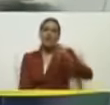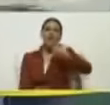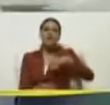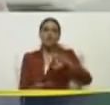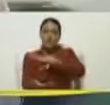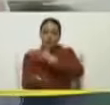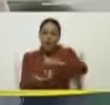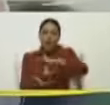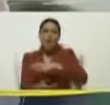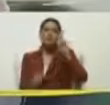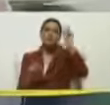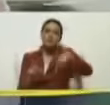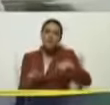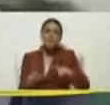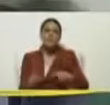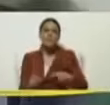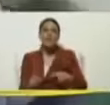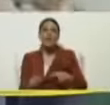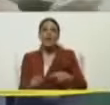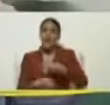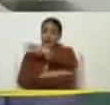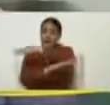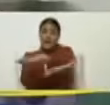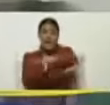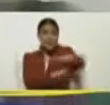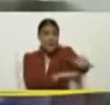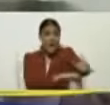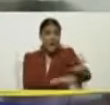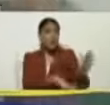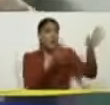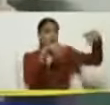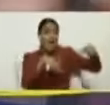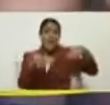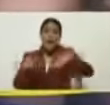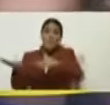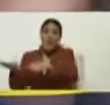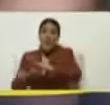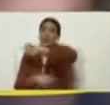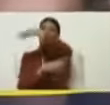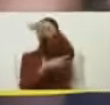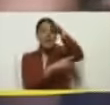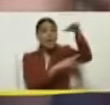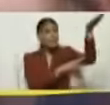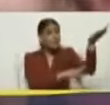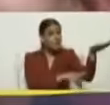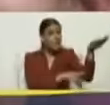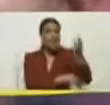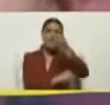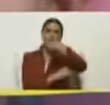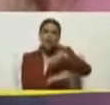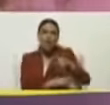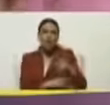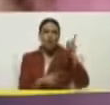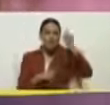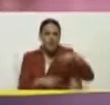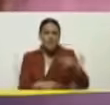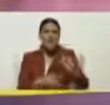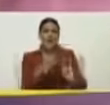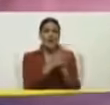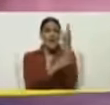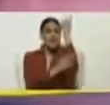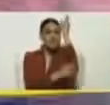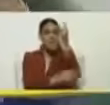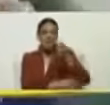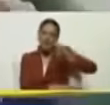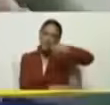canto. En el llano, en la costa, en la montaña, en los Andes, en la selva.